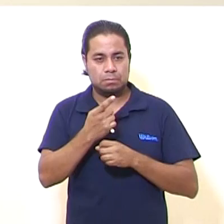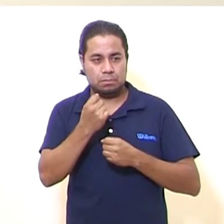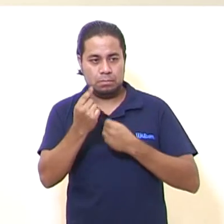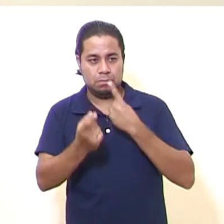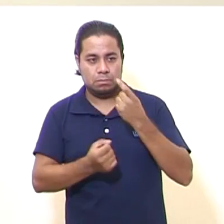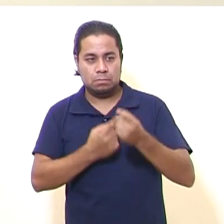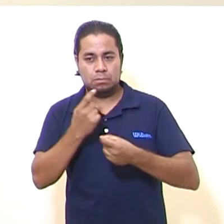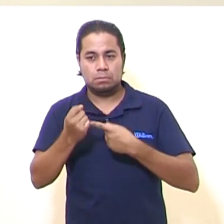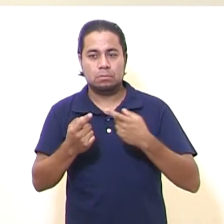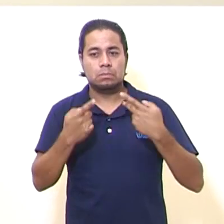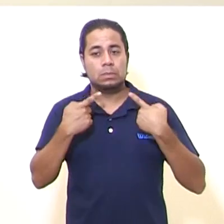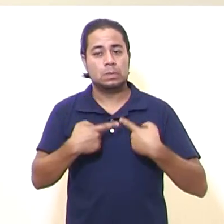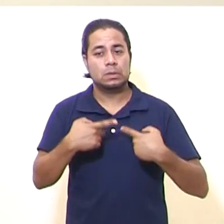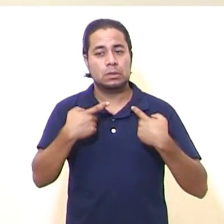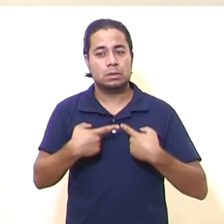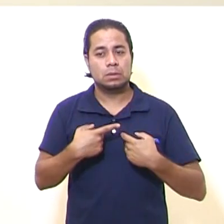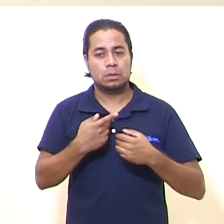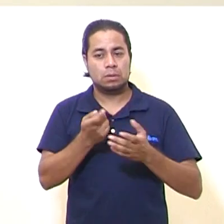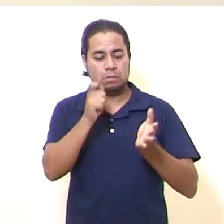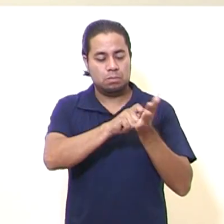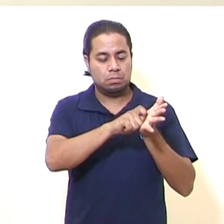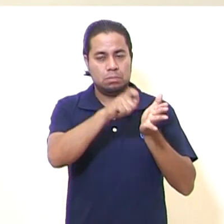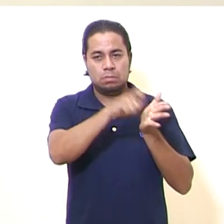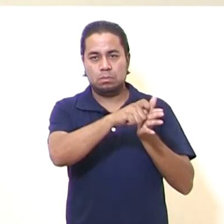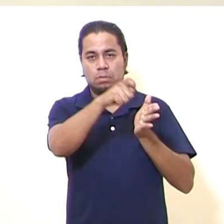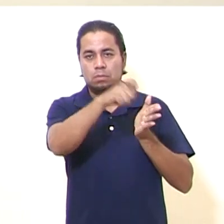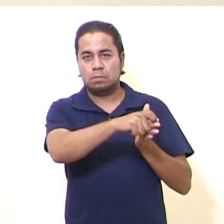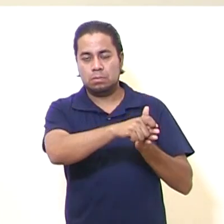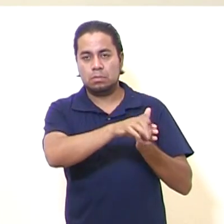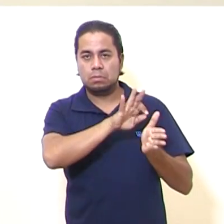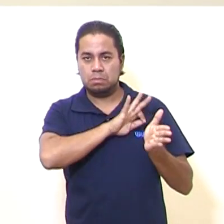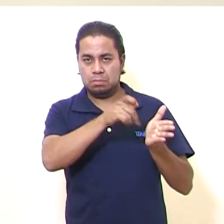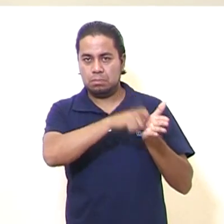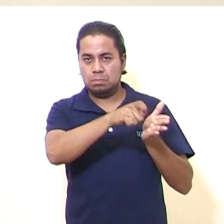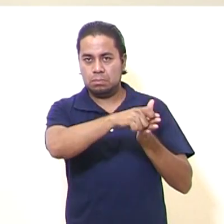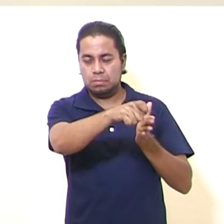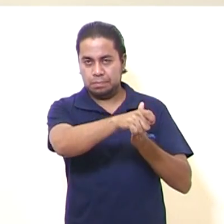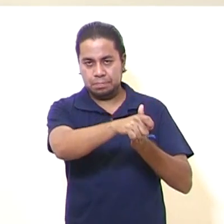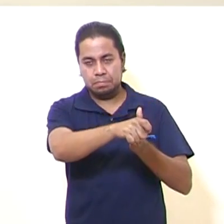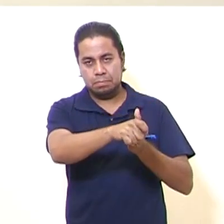personas que les ponen punto.